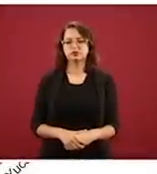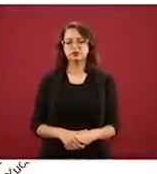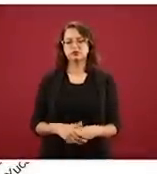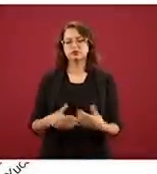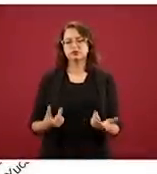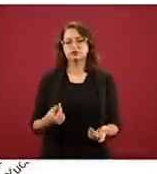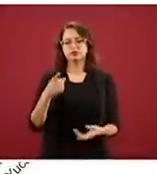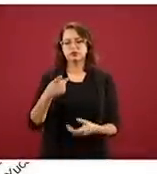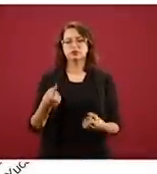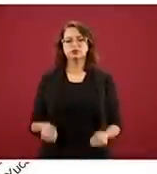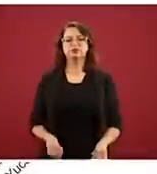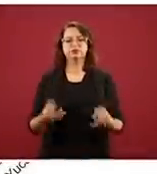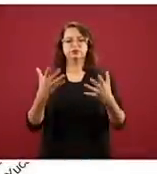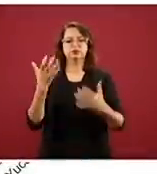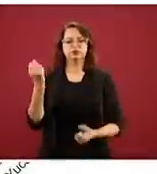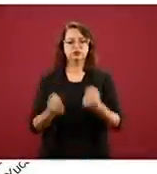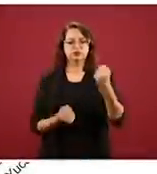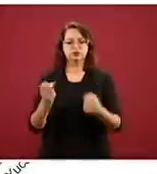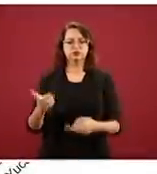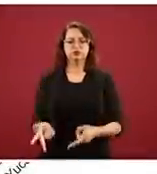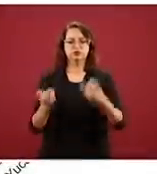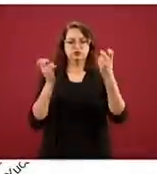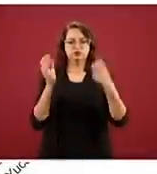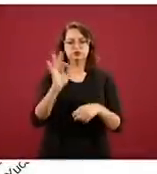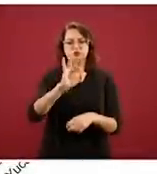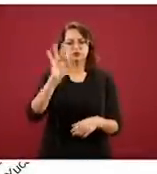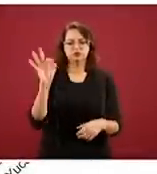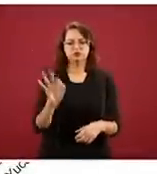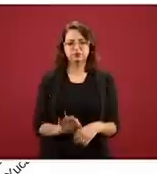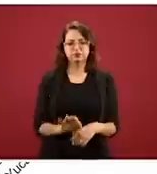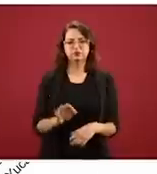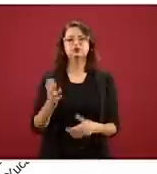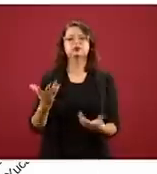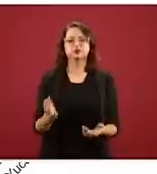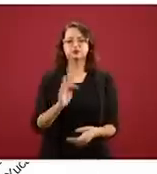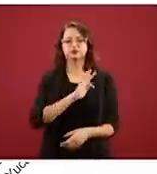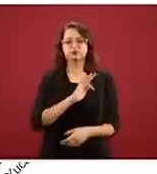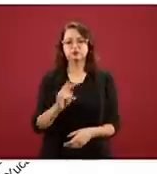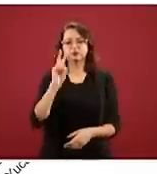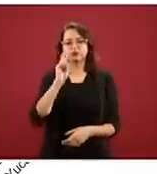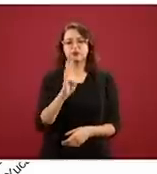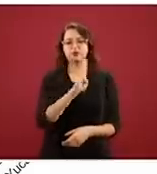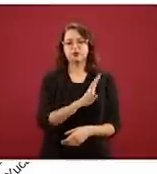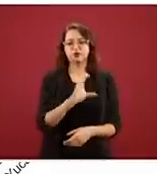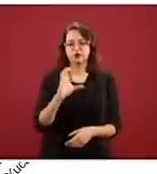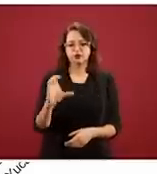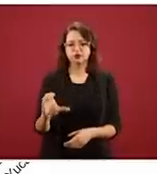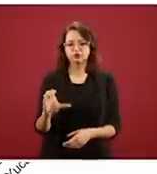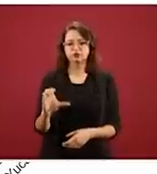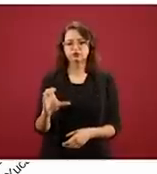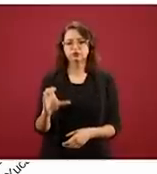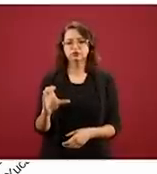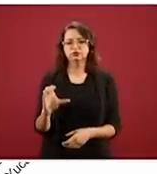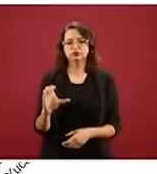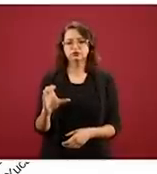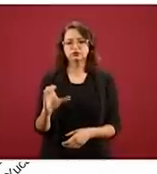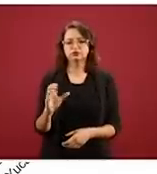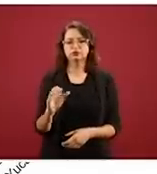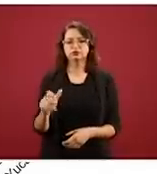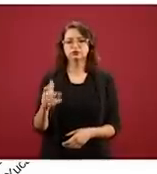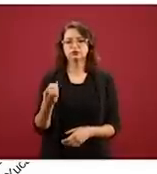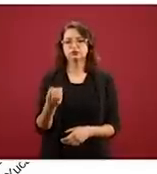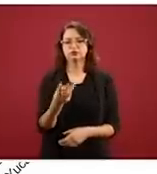entidad, considerando aquí es por tasa? Y entonces ya se modifica. Baja California tiene